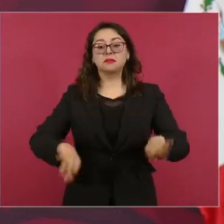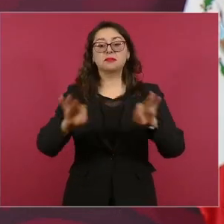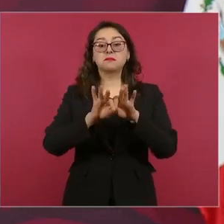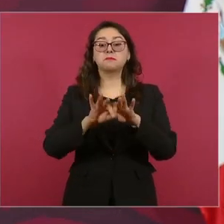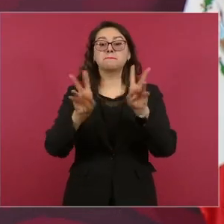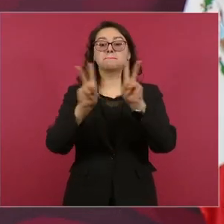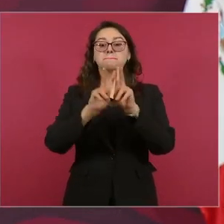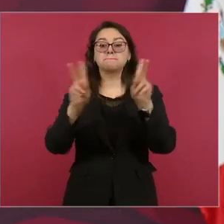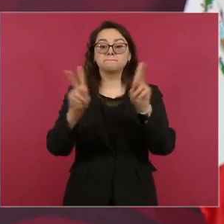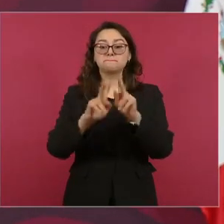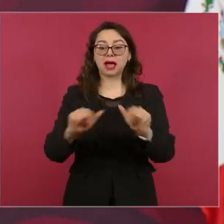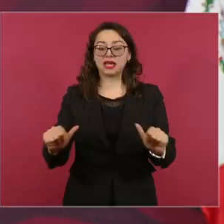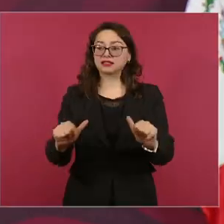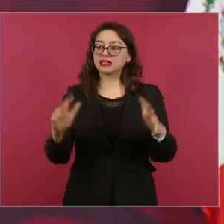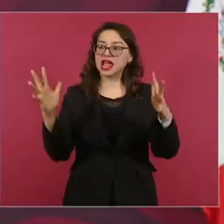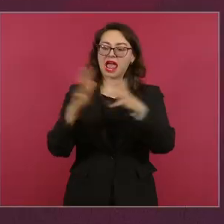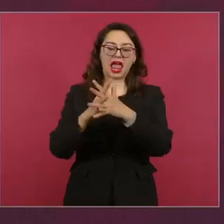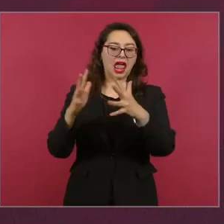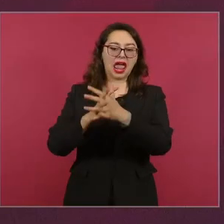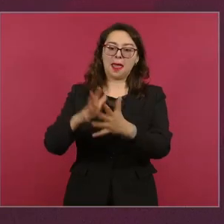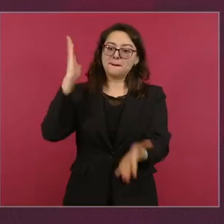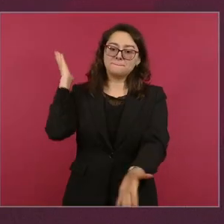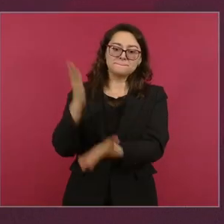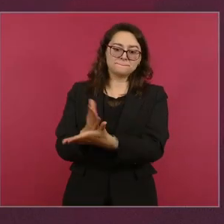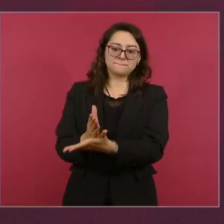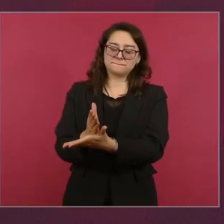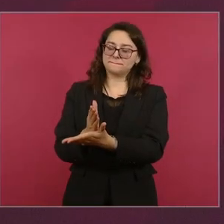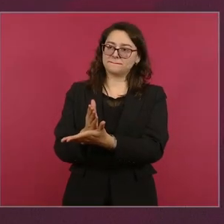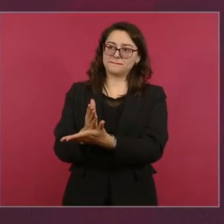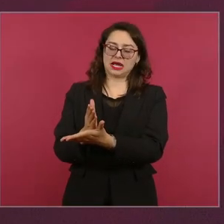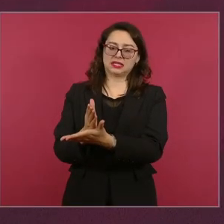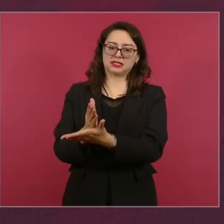y porque cese el fuego.